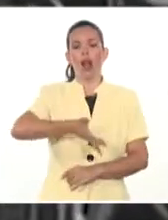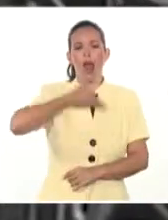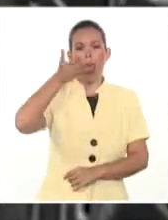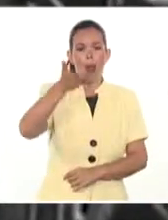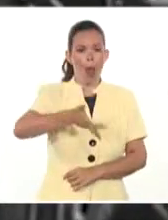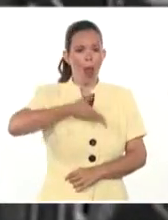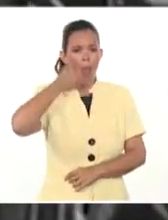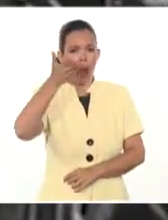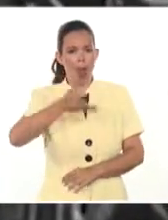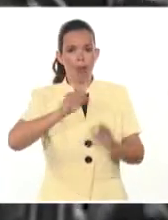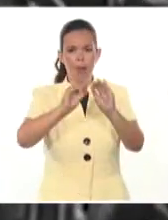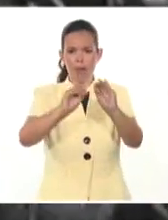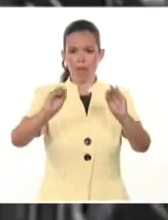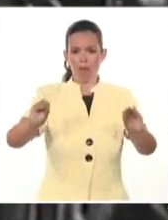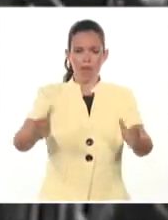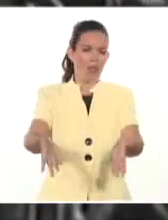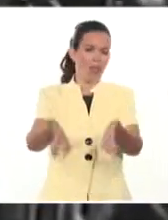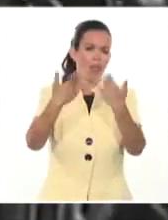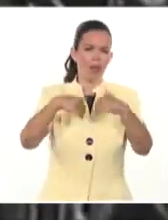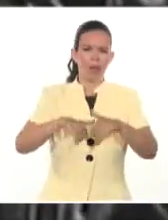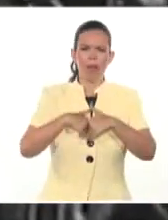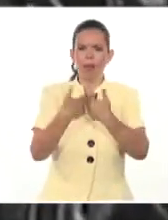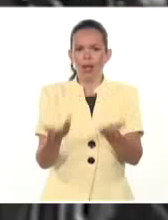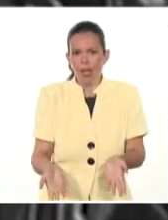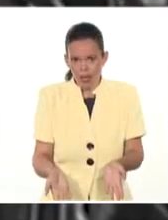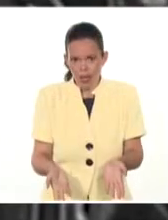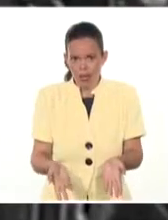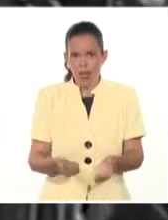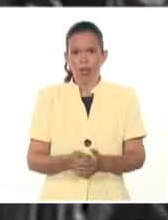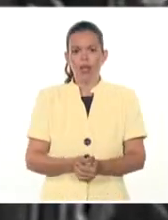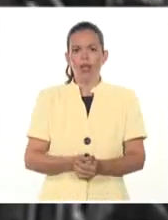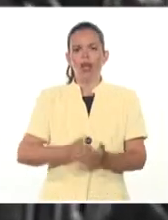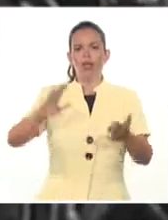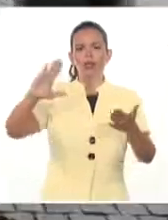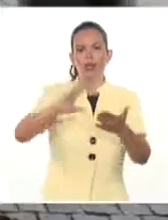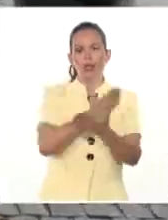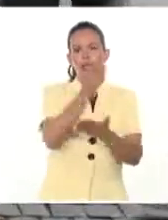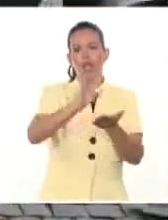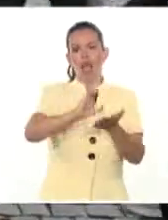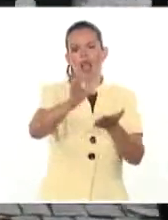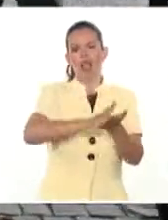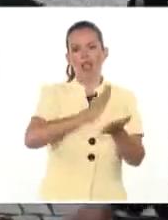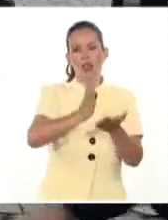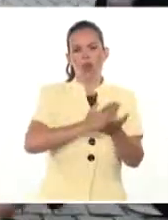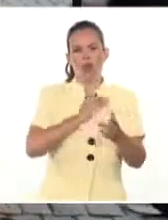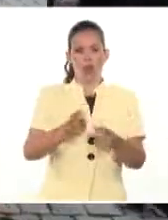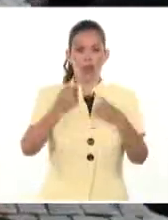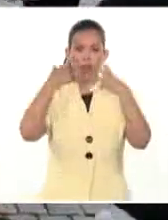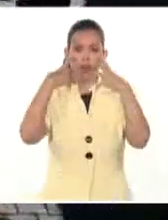judía y a formar en Alemania hombres no solo de libros, sino de carácter.